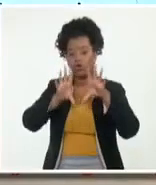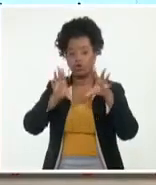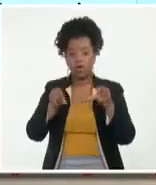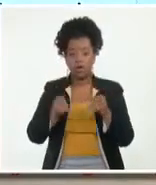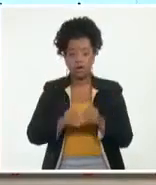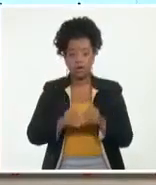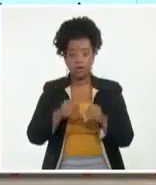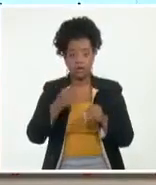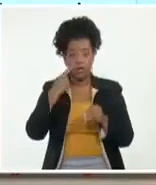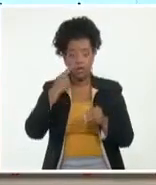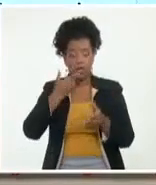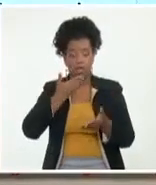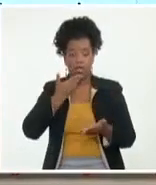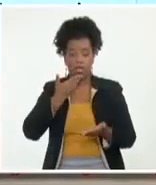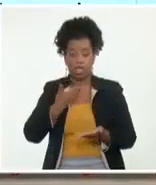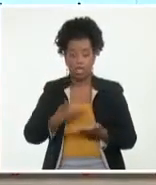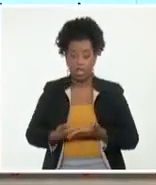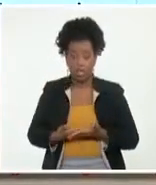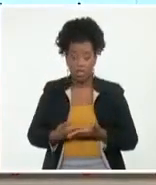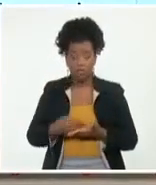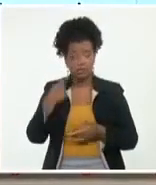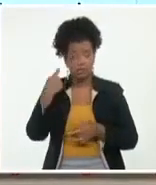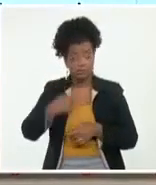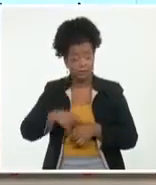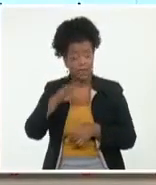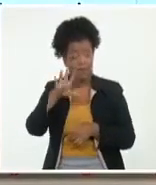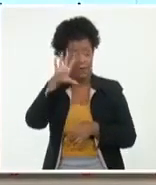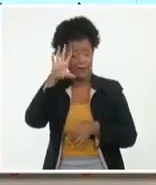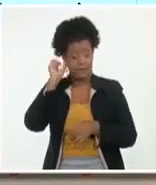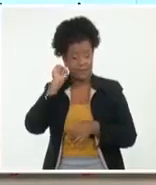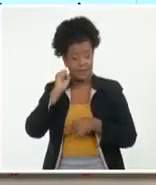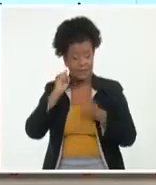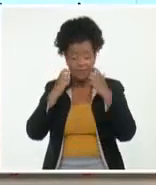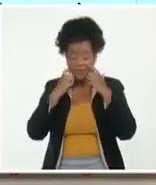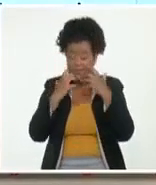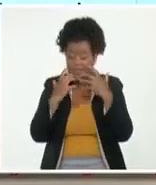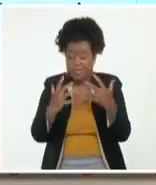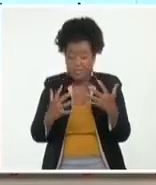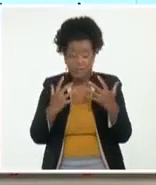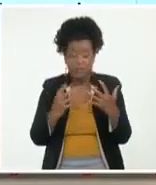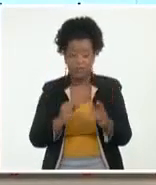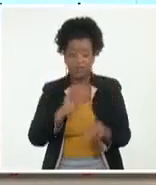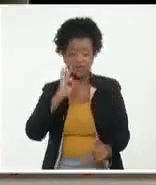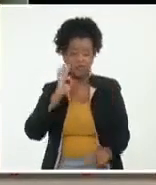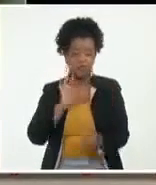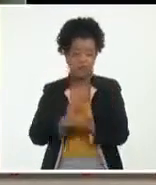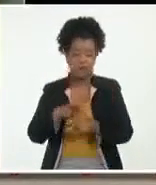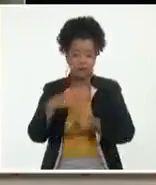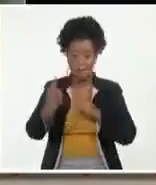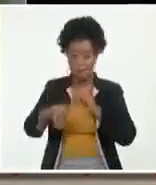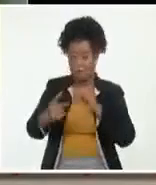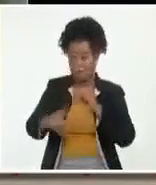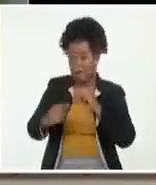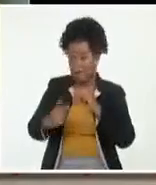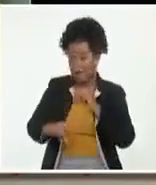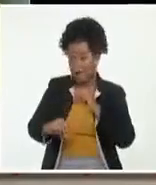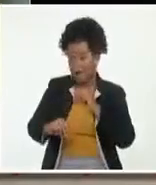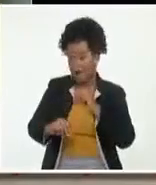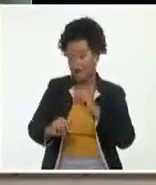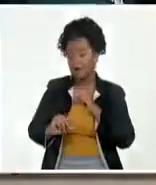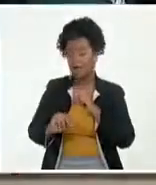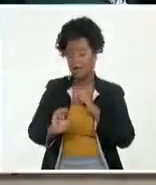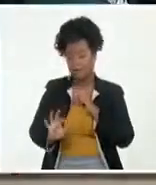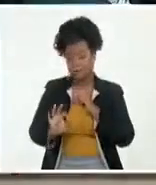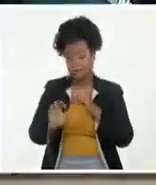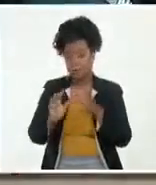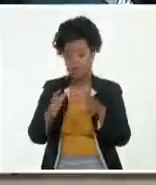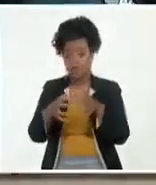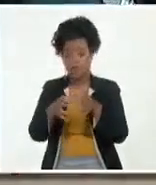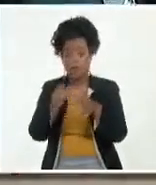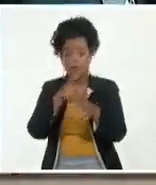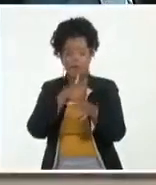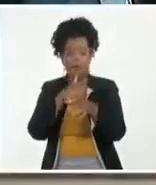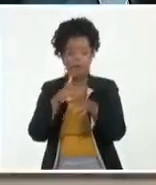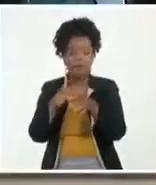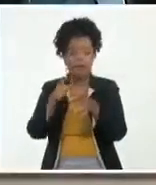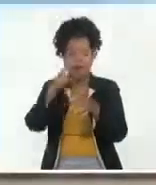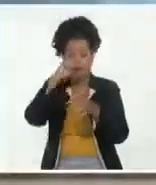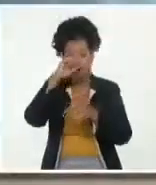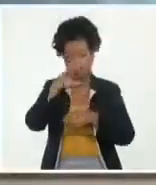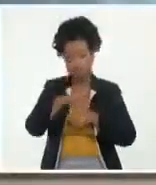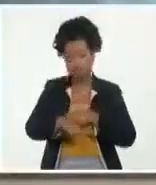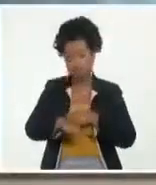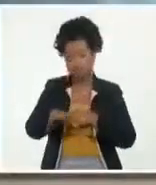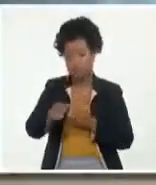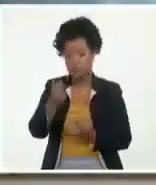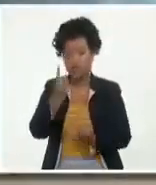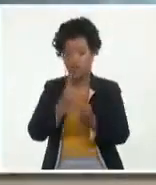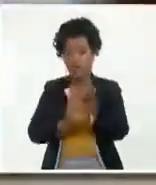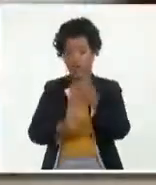alarmarse y como para entender también la validez del ensayo clínico con Soberana 02 y Soberana Plus, que lamentablemente algunos ya han calificado